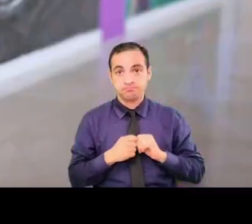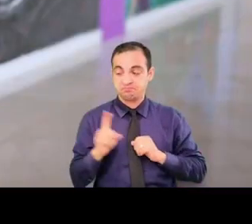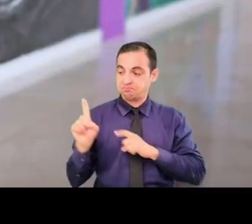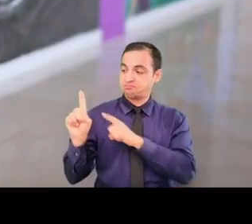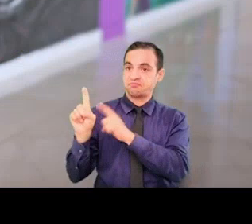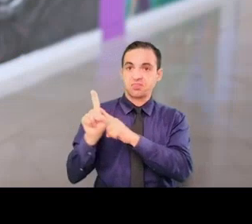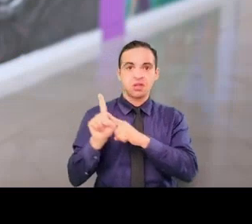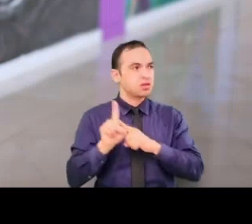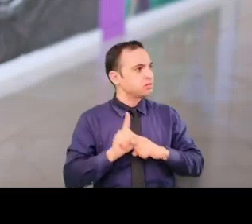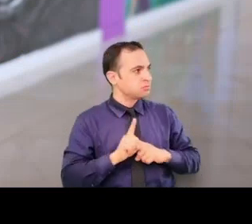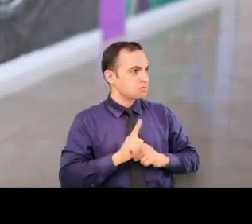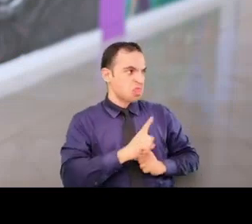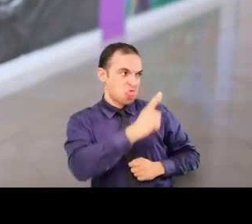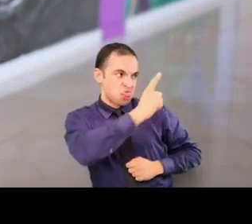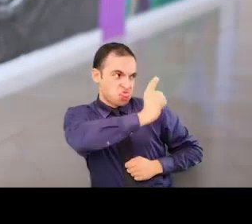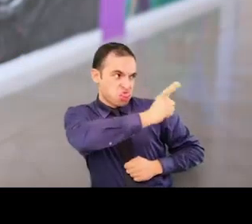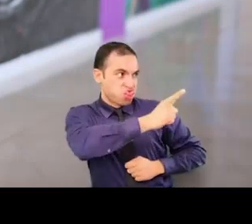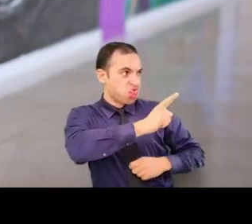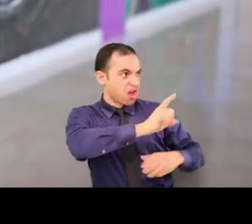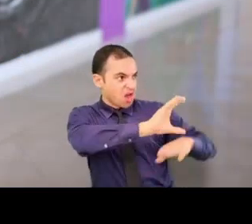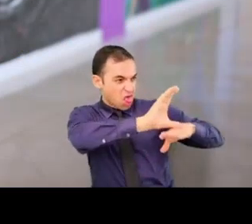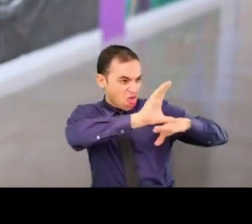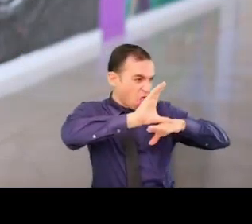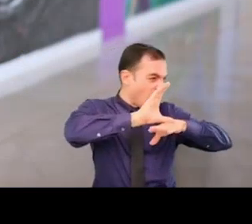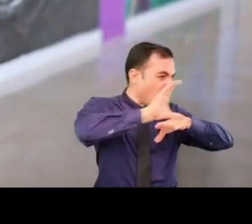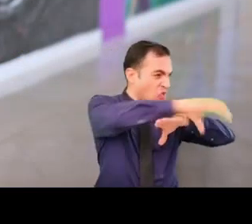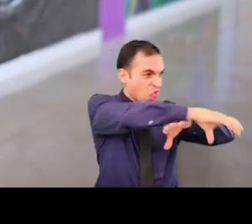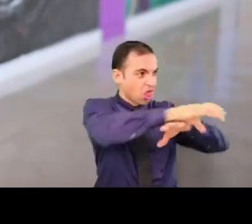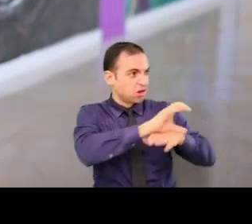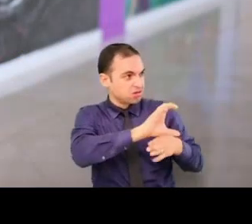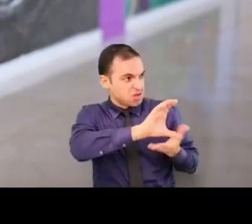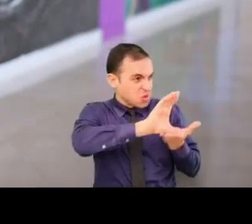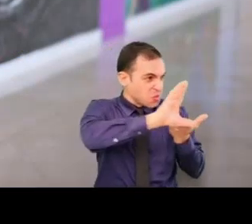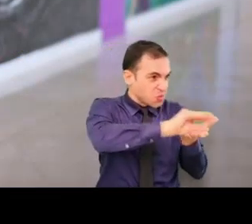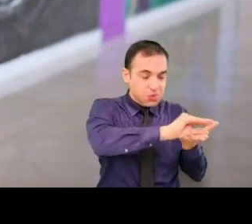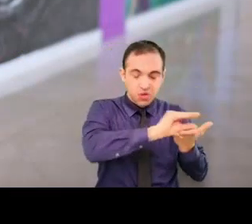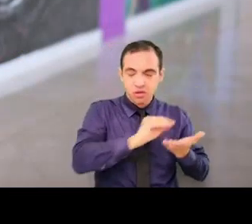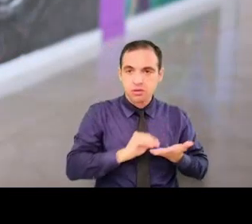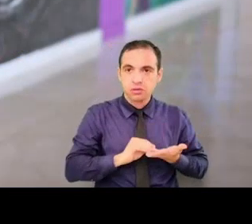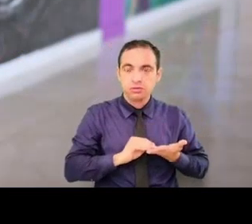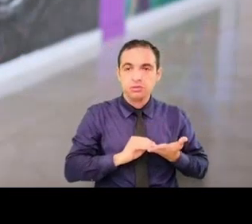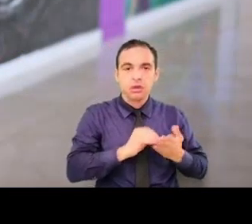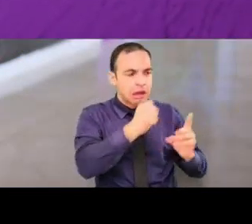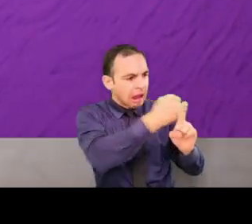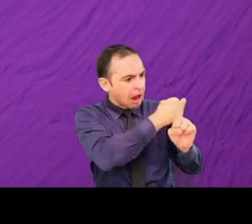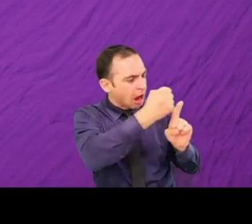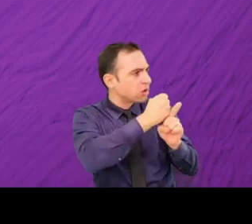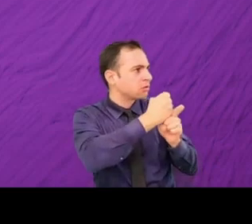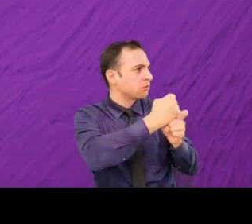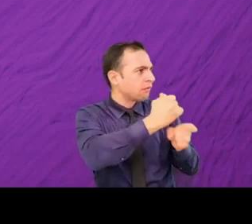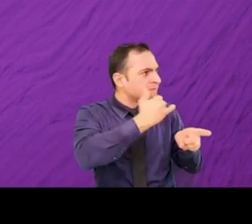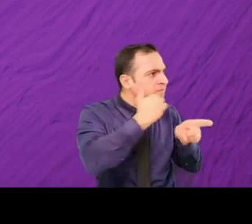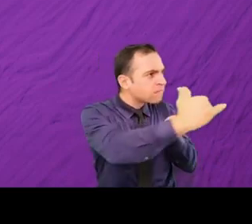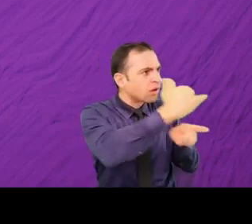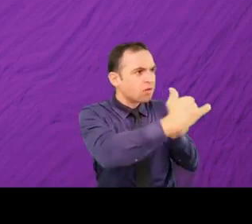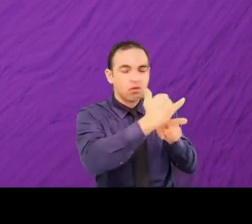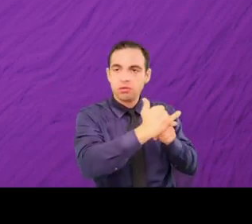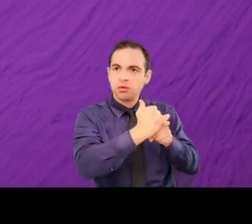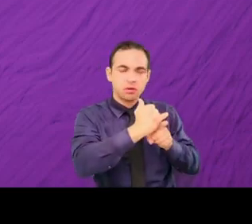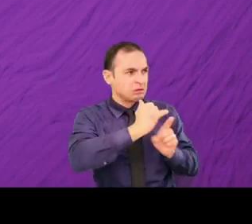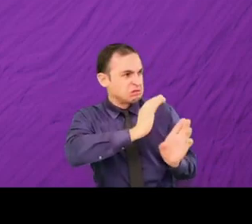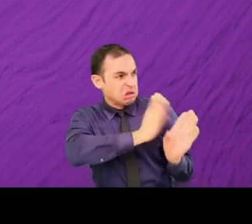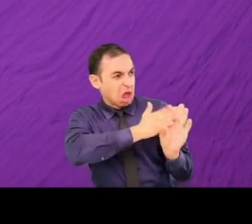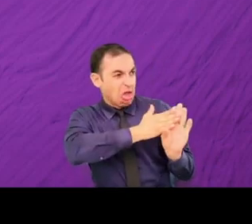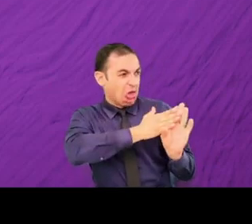el uso de la intimidación O versión y amenazas las cuales pueden ejercer de muchas maneras el uso de abuso físico